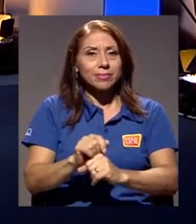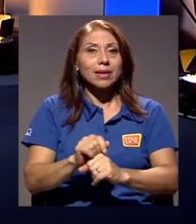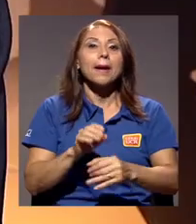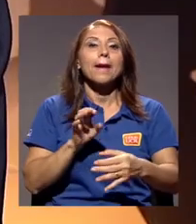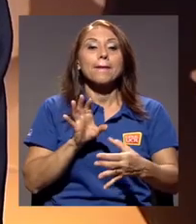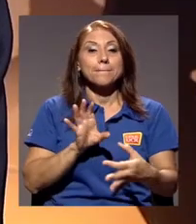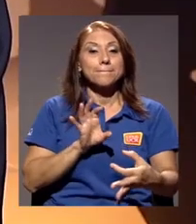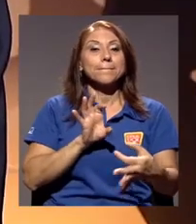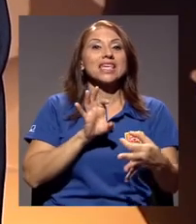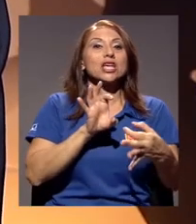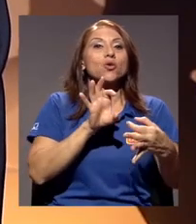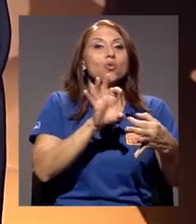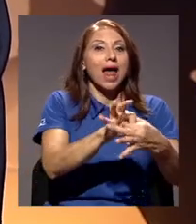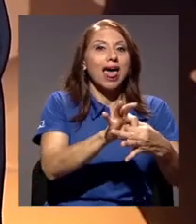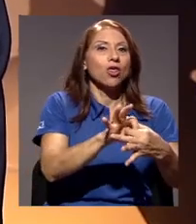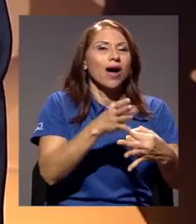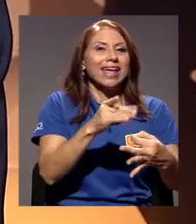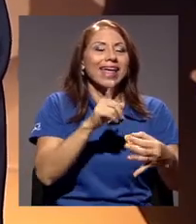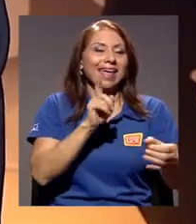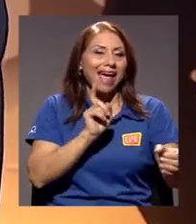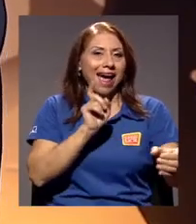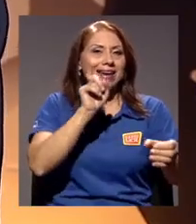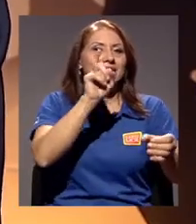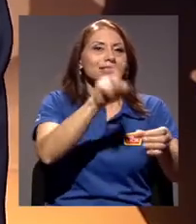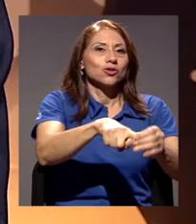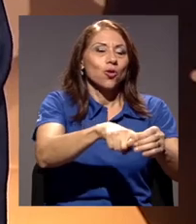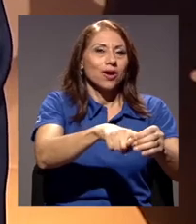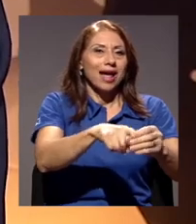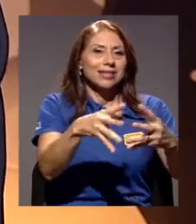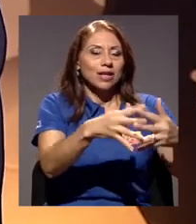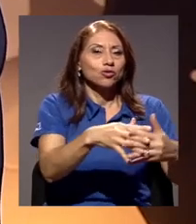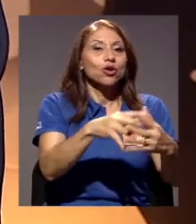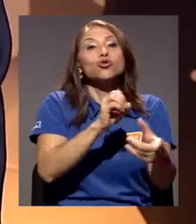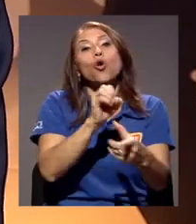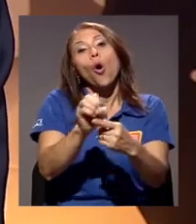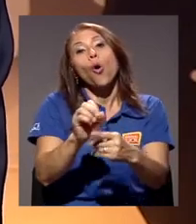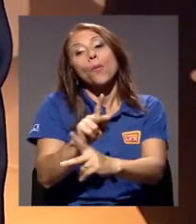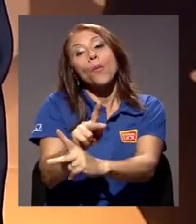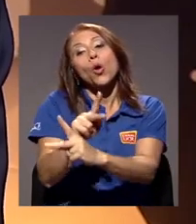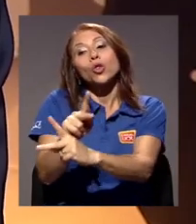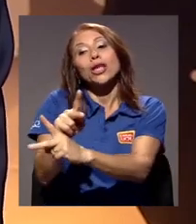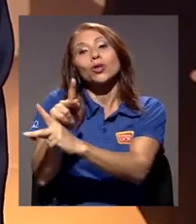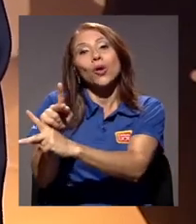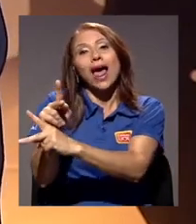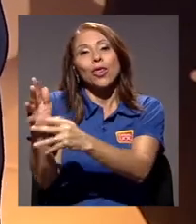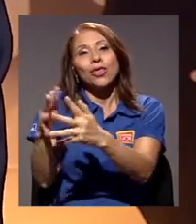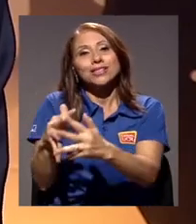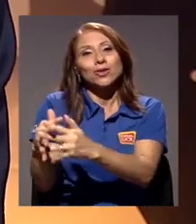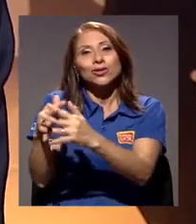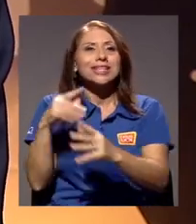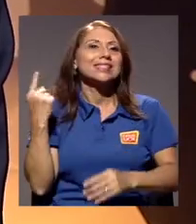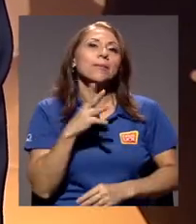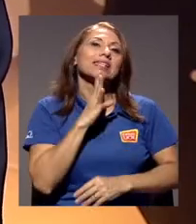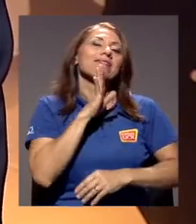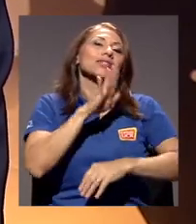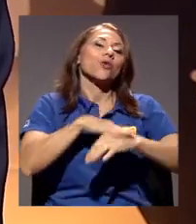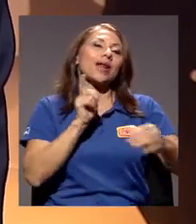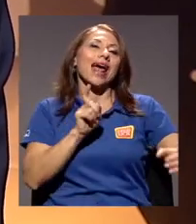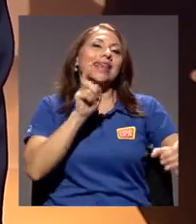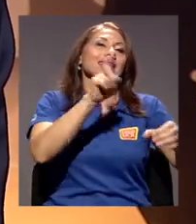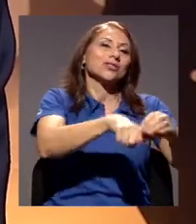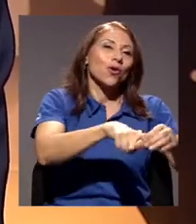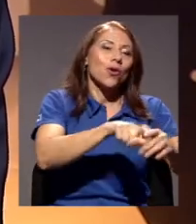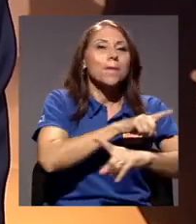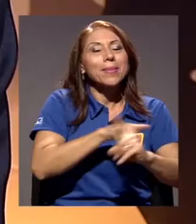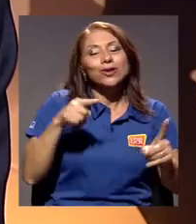a la anexión estado oa la o al protectorado estado de empresa la anexión pero siempre existía